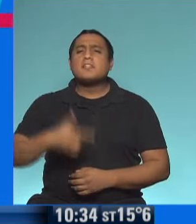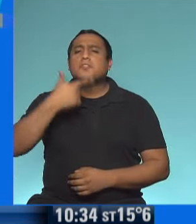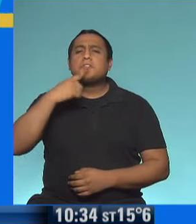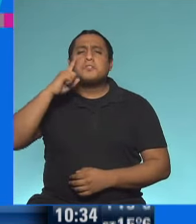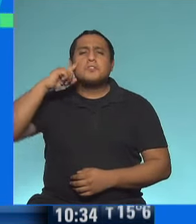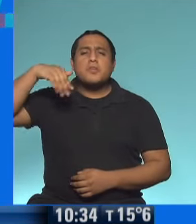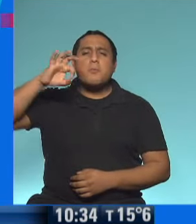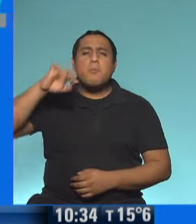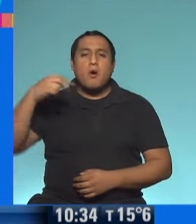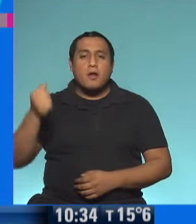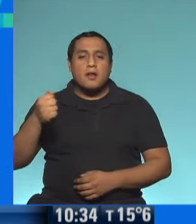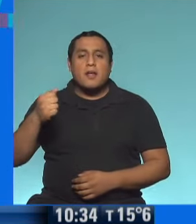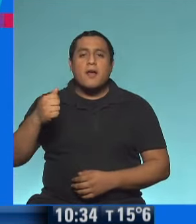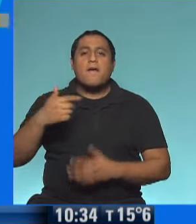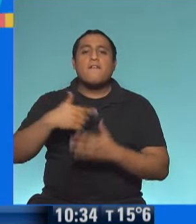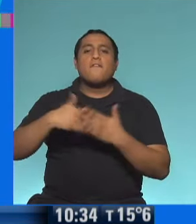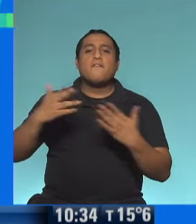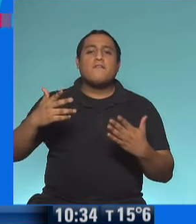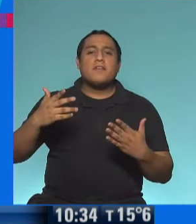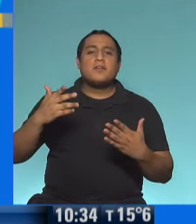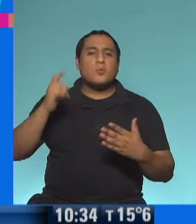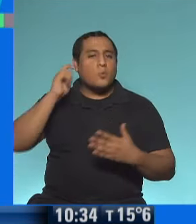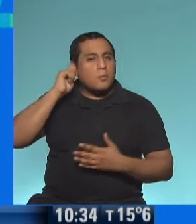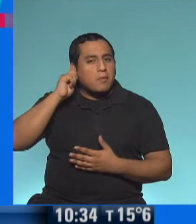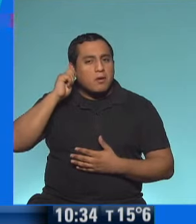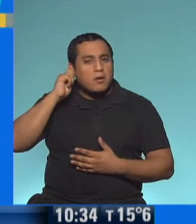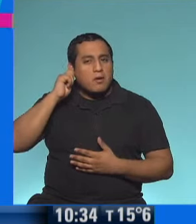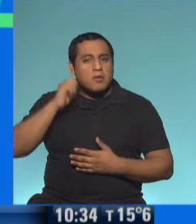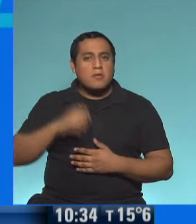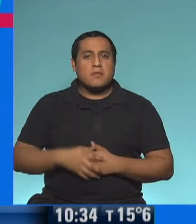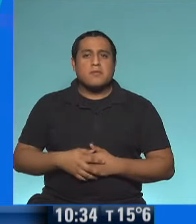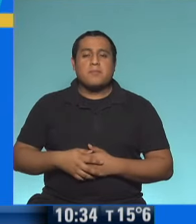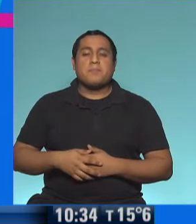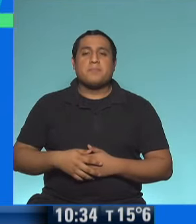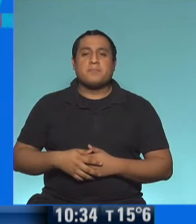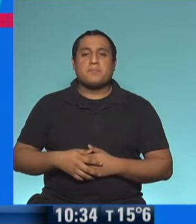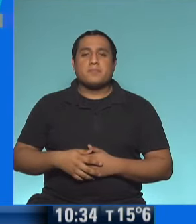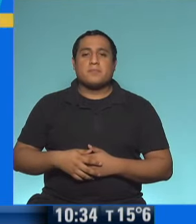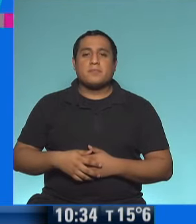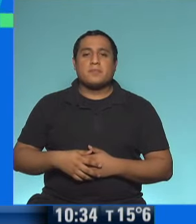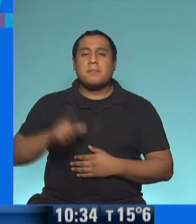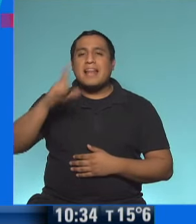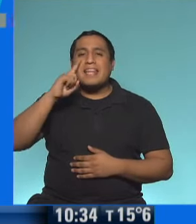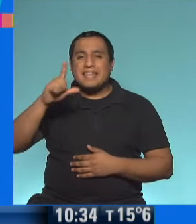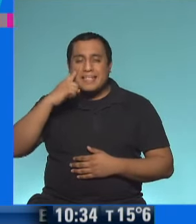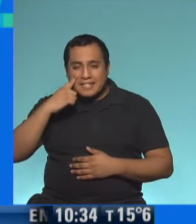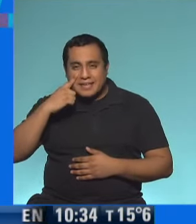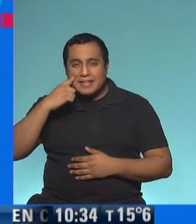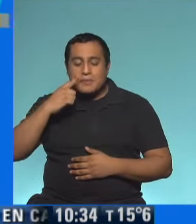Simona. ¡Feliz cumple a mi abu Lili! Y bienvenida, Nuria. ¡Feliz cumple para Lili!